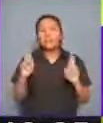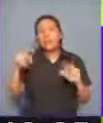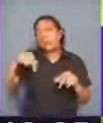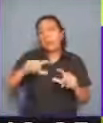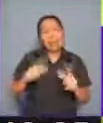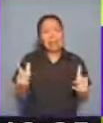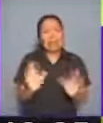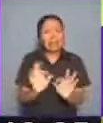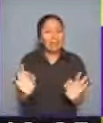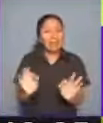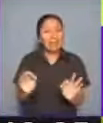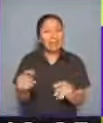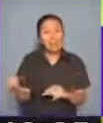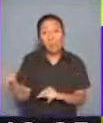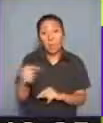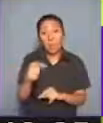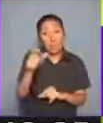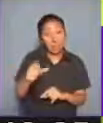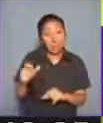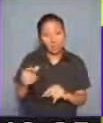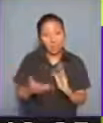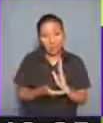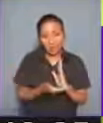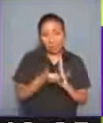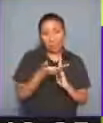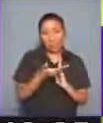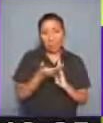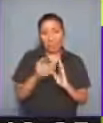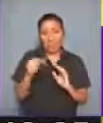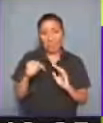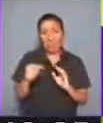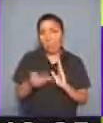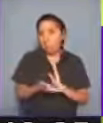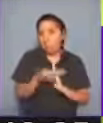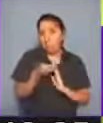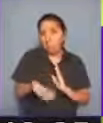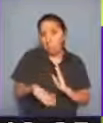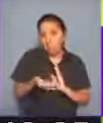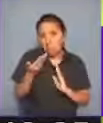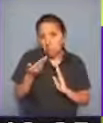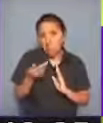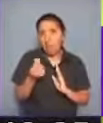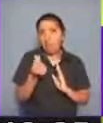una persona y nos comentó que que ha aumentado que está cada vez más